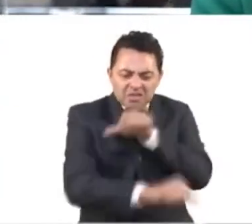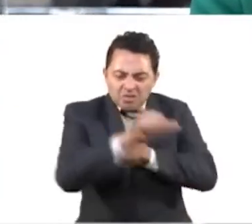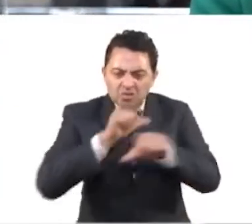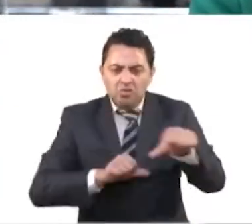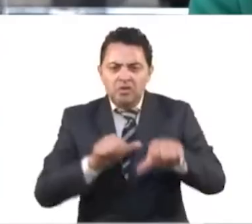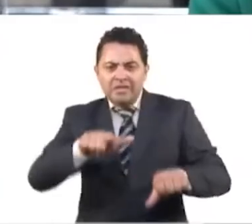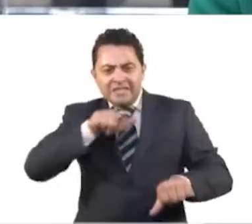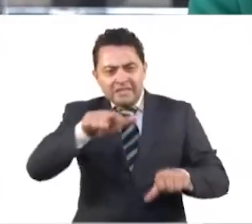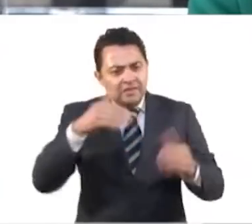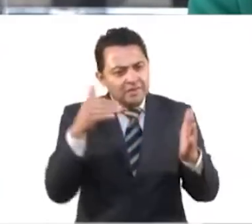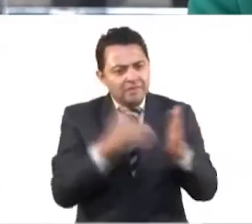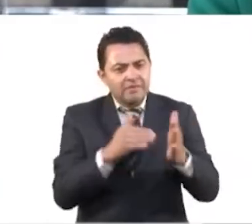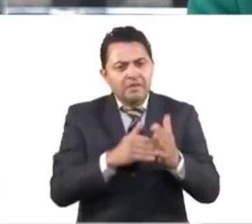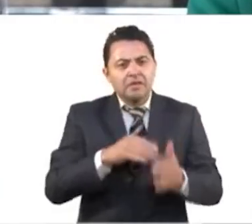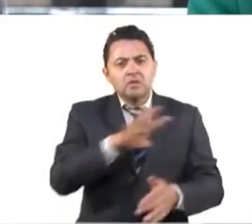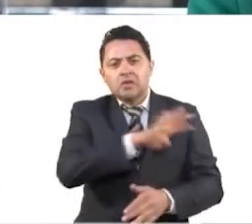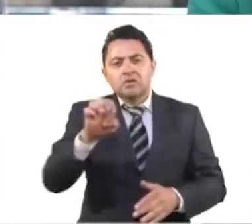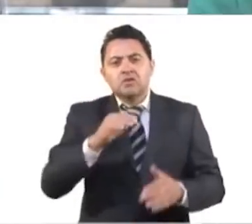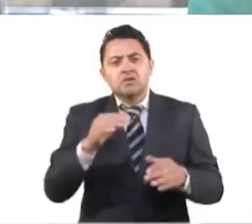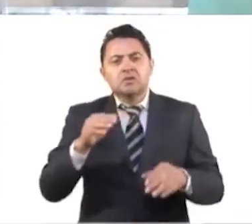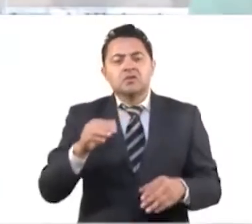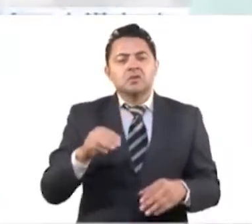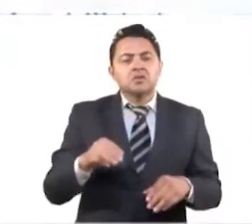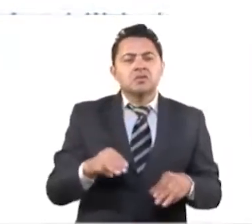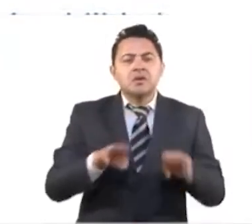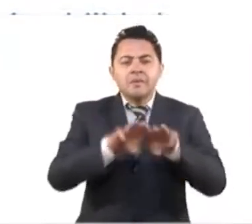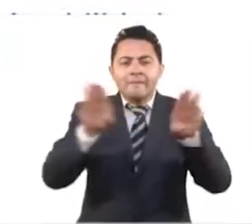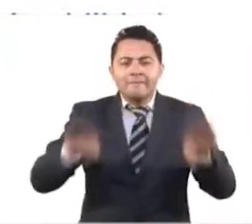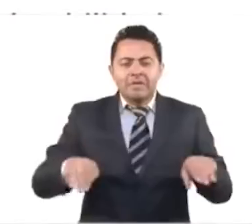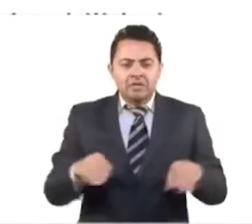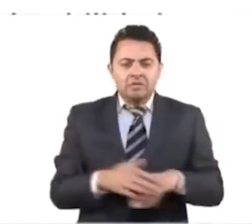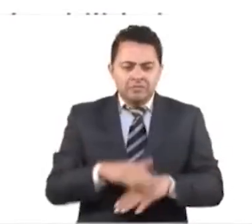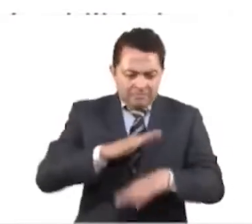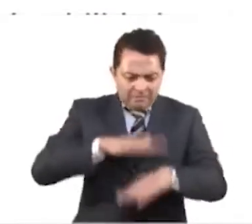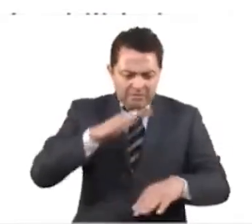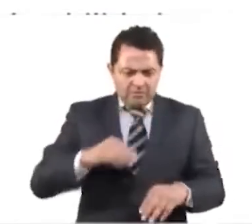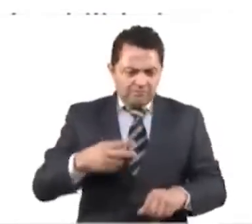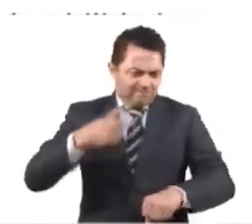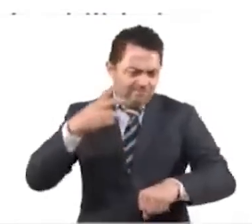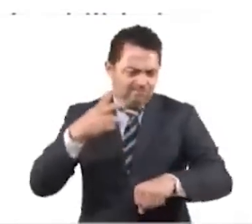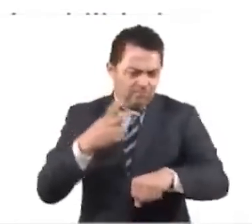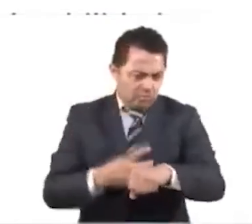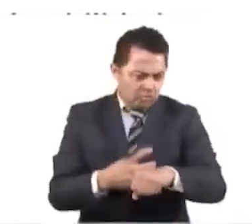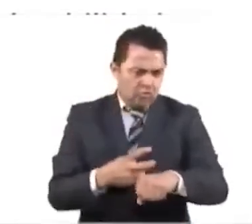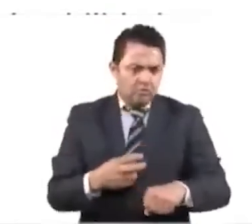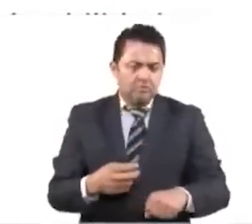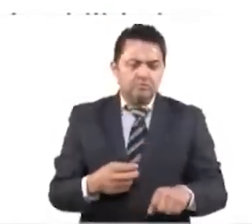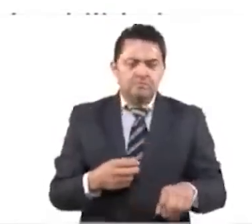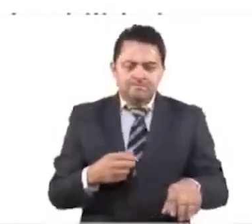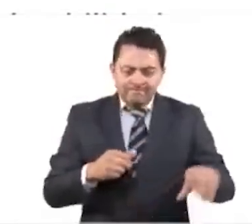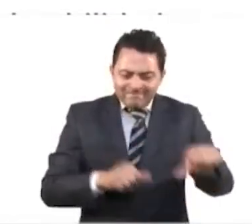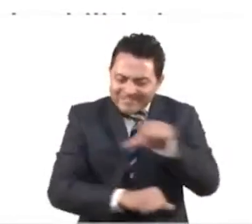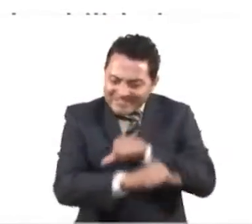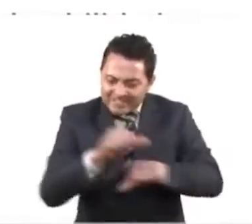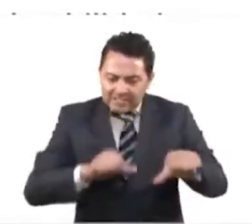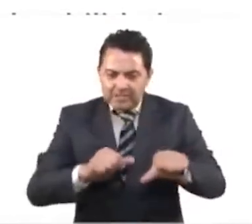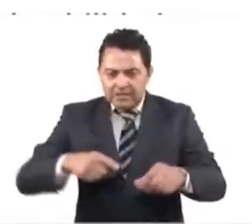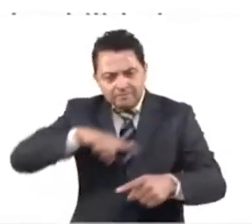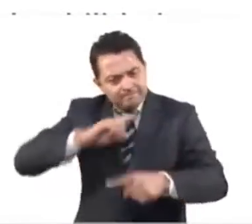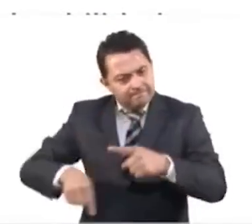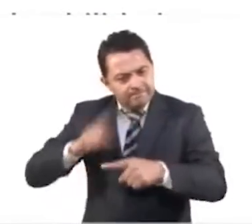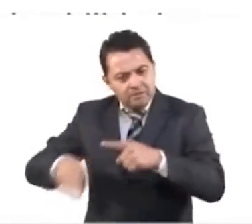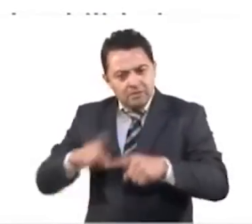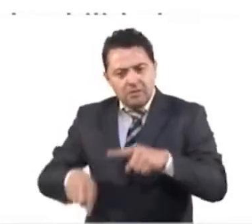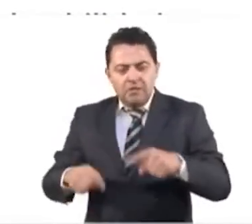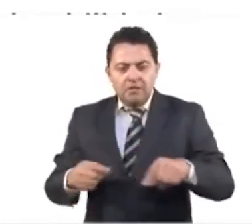17,400 metros de riel por un riel de mayor dureza, 100% sustituido en ambas vías, y esto